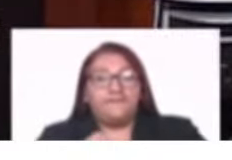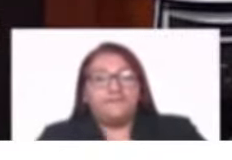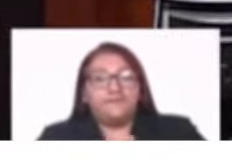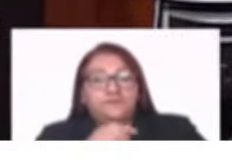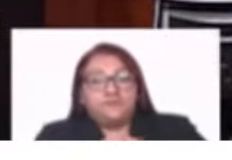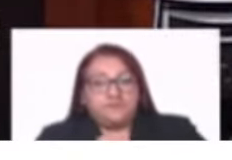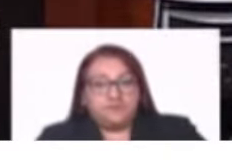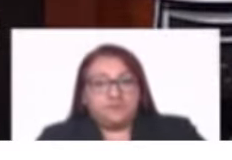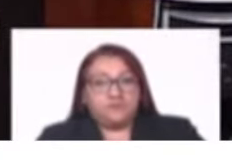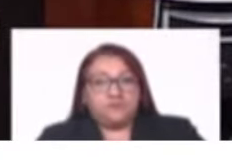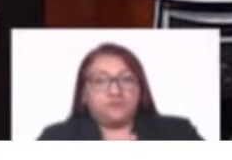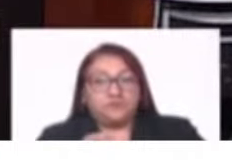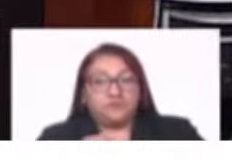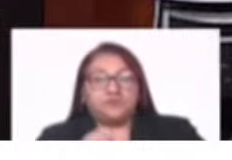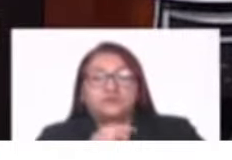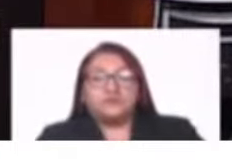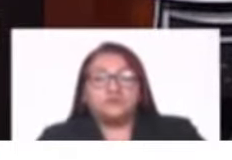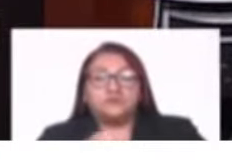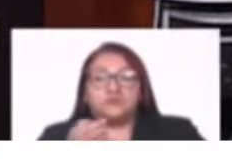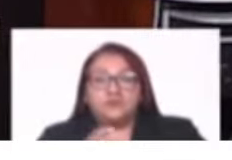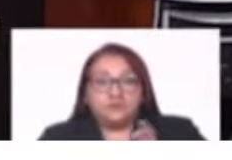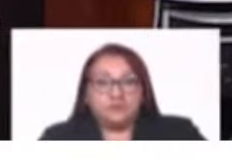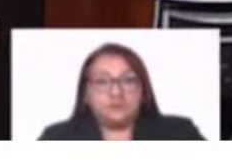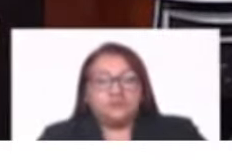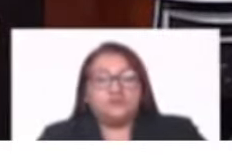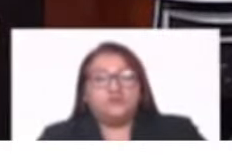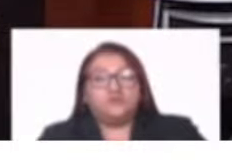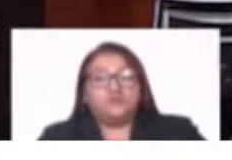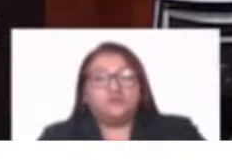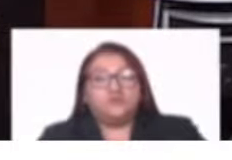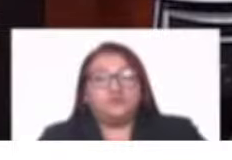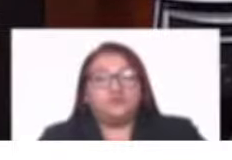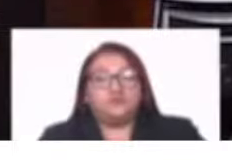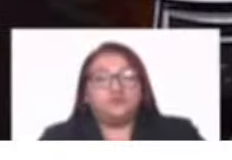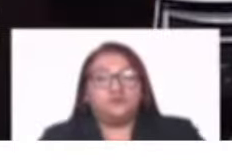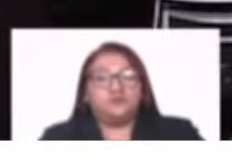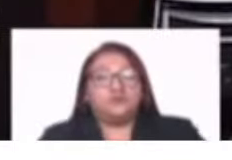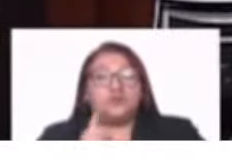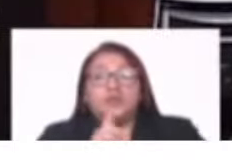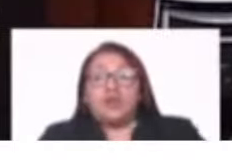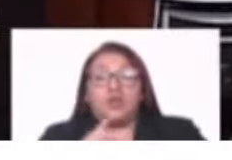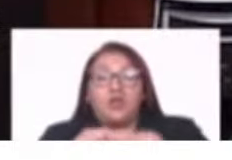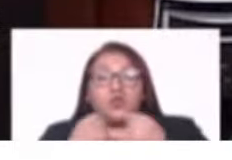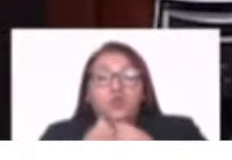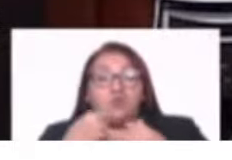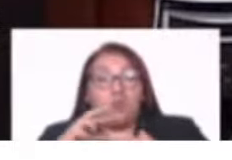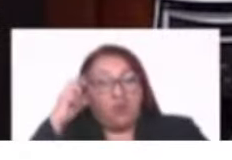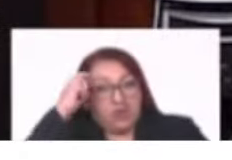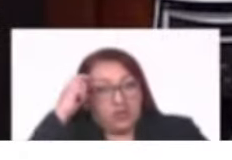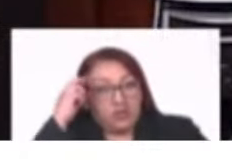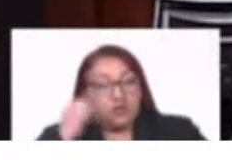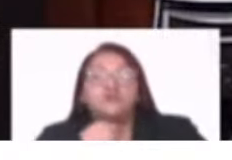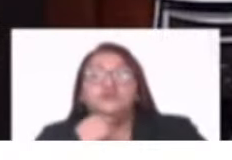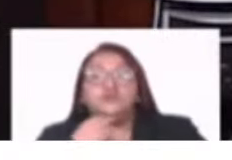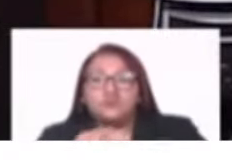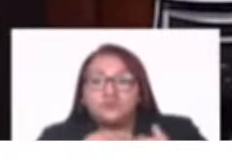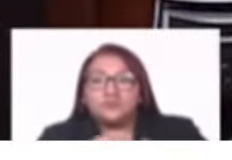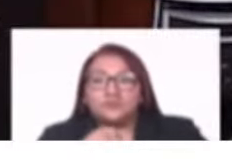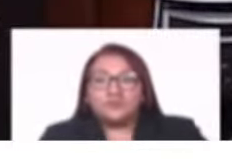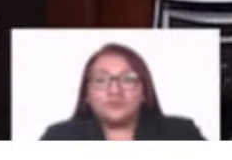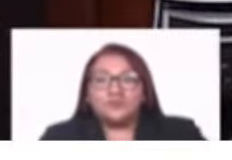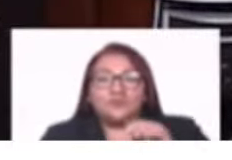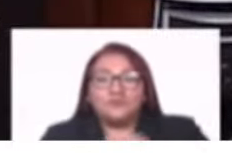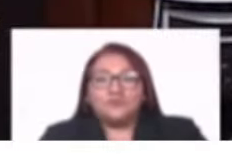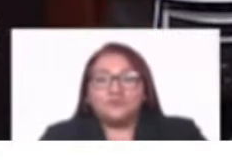de Ministros y del ministro de Economía y Finanzas, los voceros de los grupos parlamentarios tendrán un